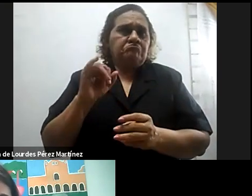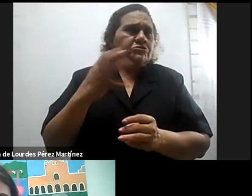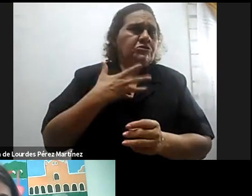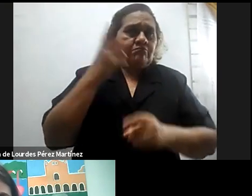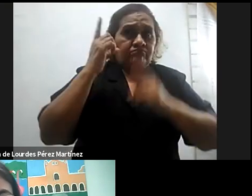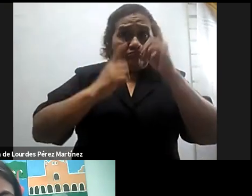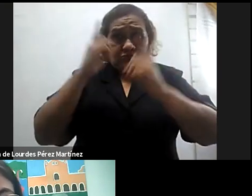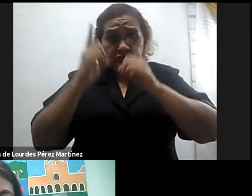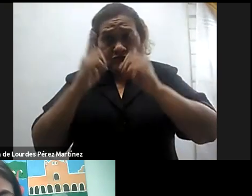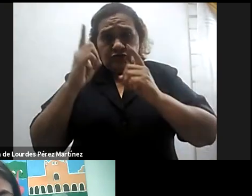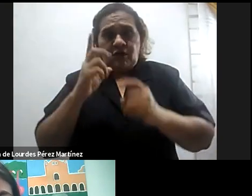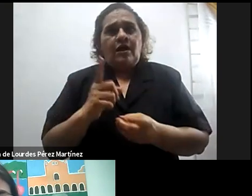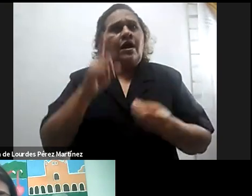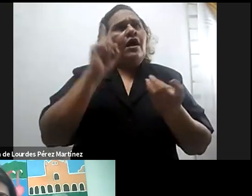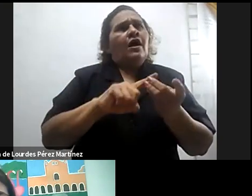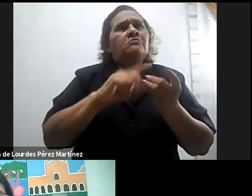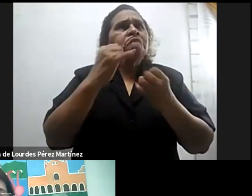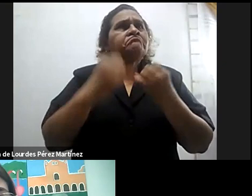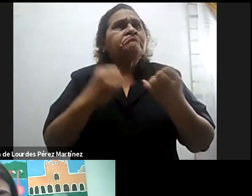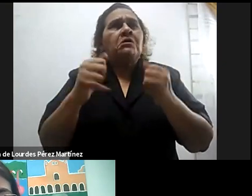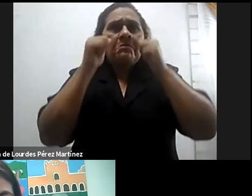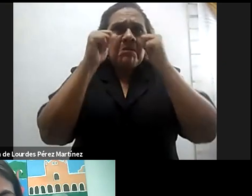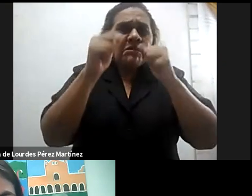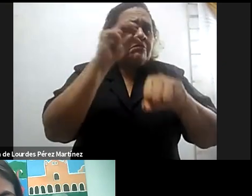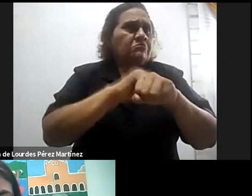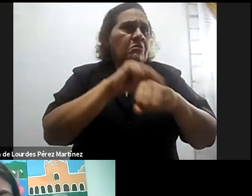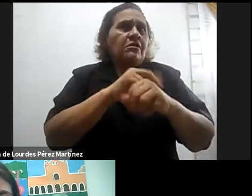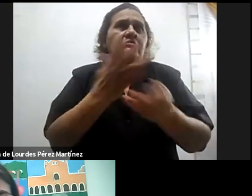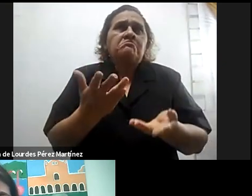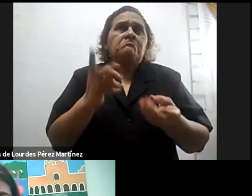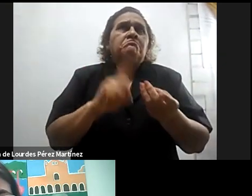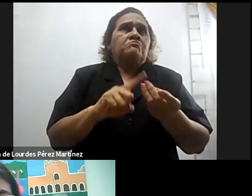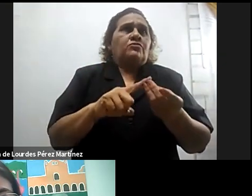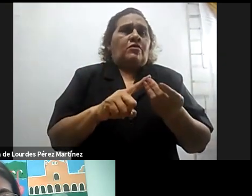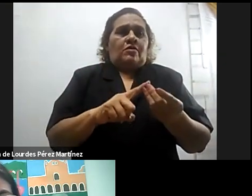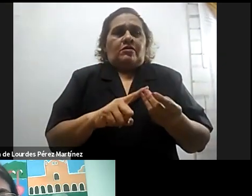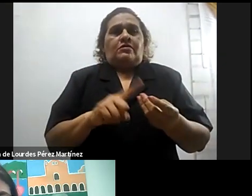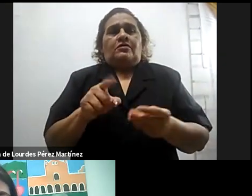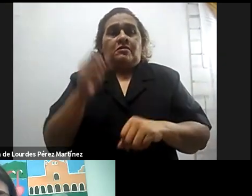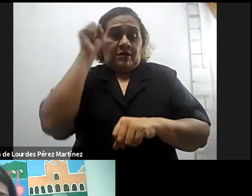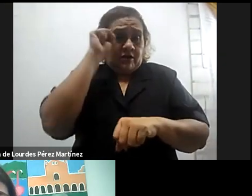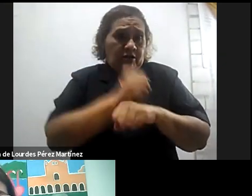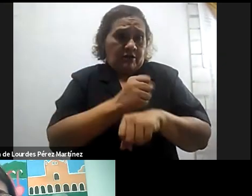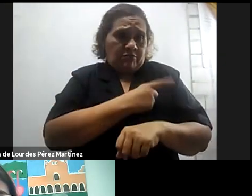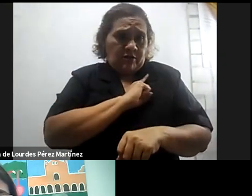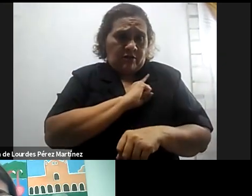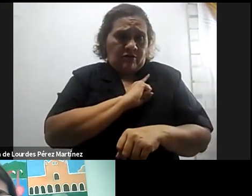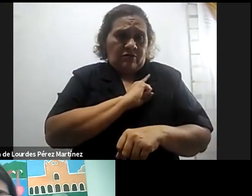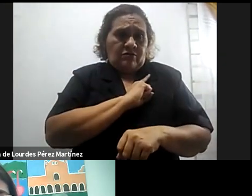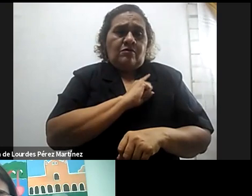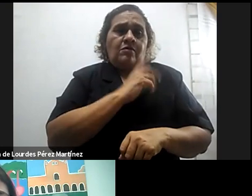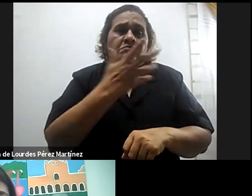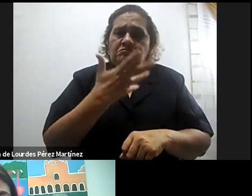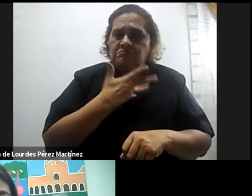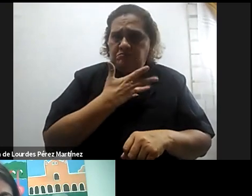respecto de precisamente, o dónde atendernos, ¿no? Nos decías, acude a tu centro de salud. Sé que Sí, la claro. Secretaría de Salud, en los centros de salud, cuenta